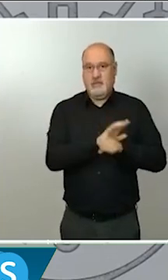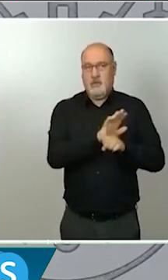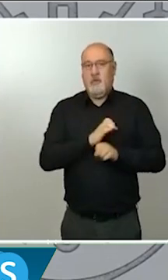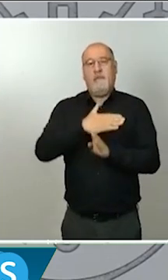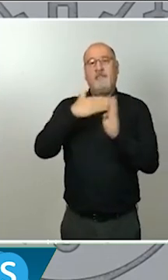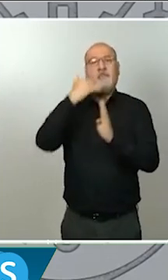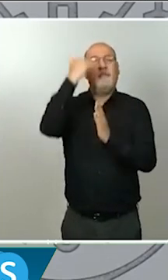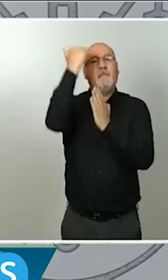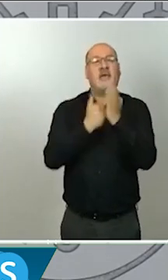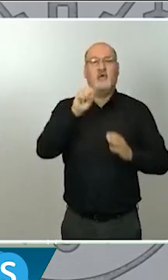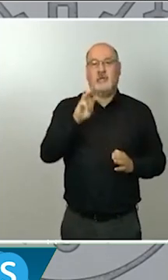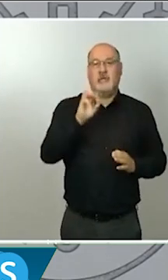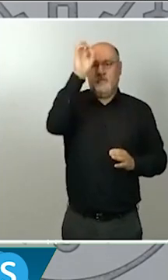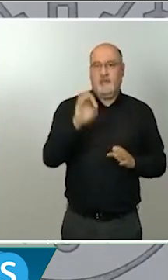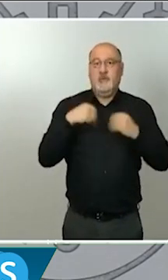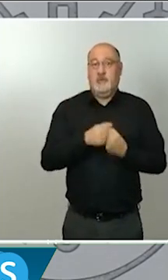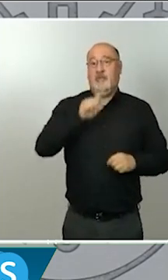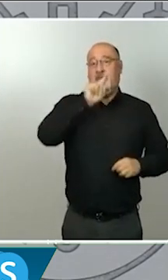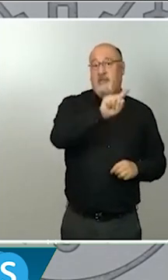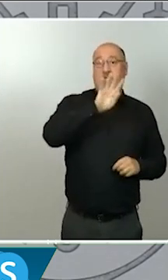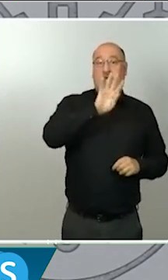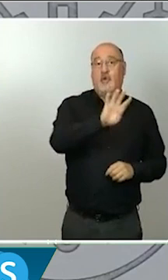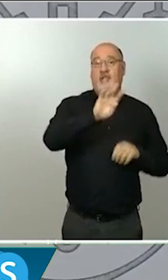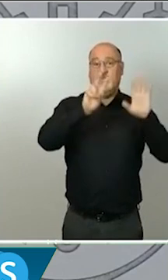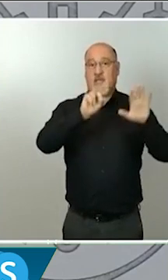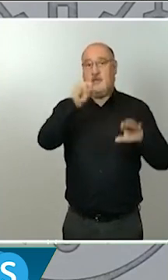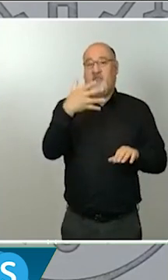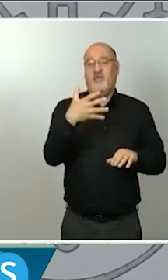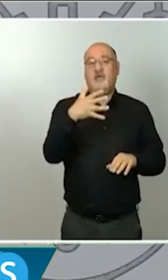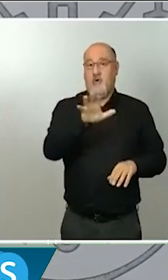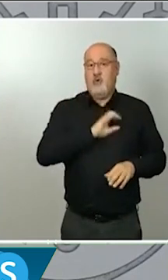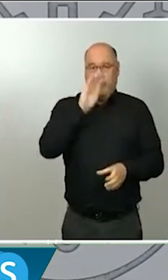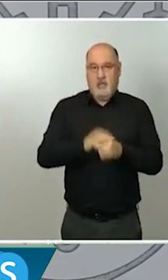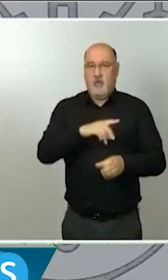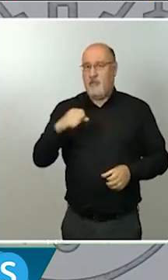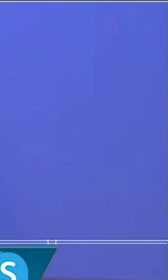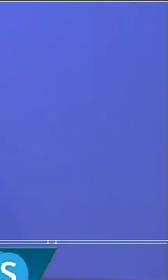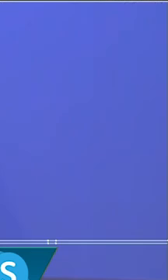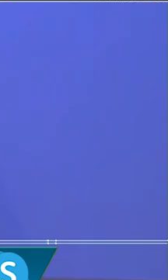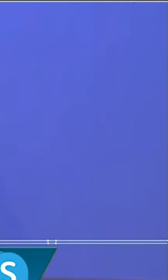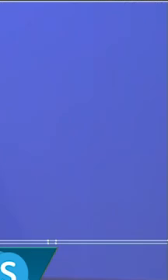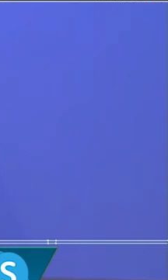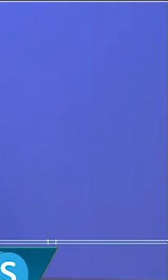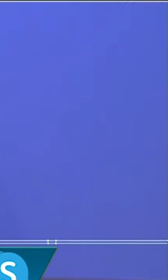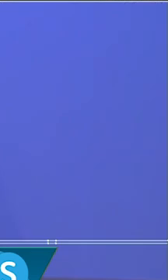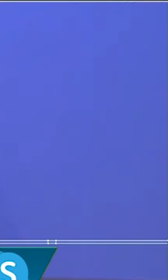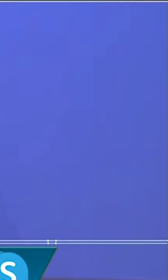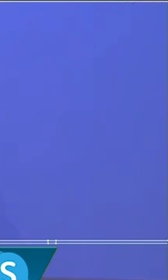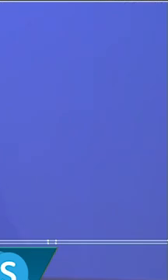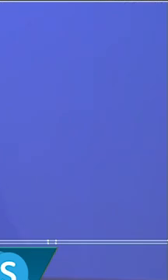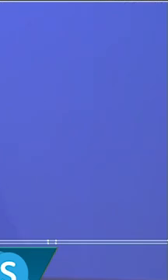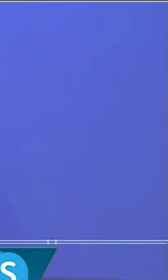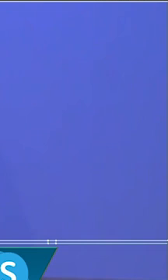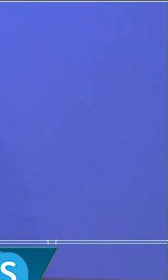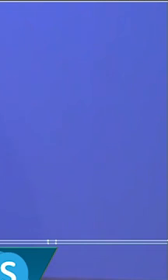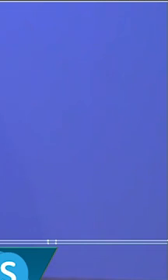vacunas, cuando los registros de incidencia de hospitalización eran mucho mayores. Pues parece que no tiene mucho